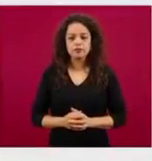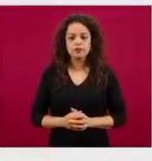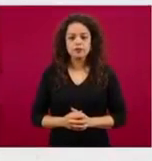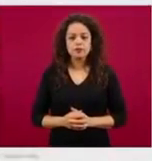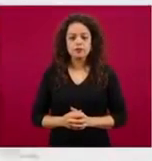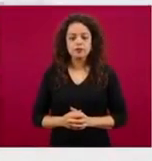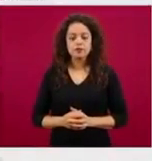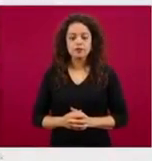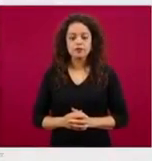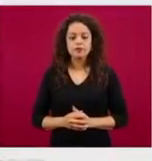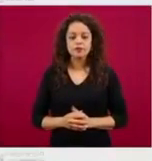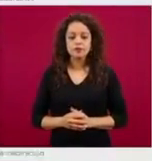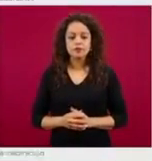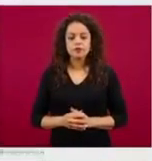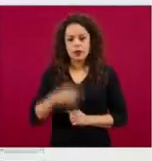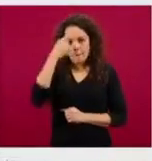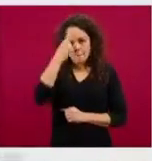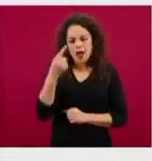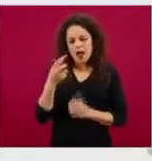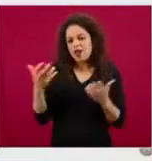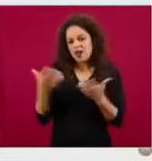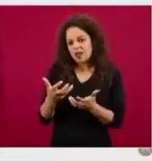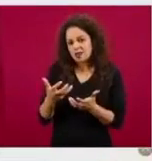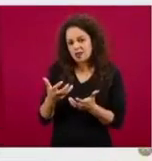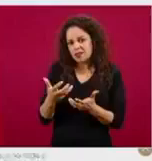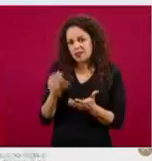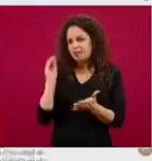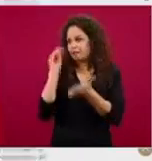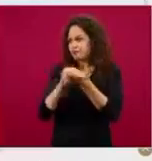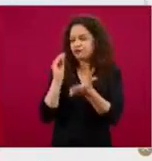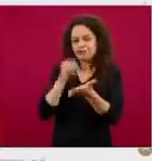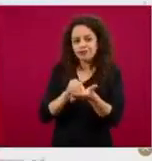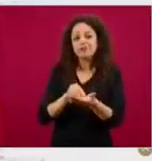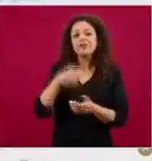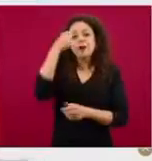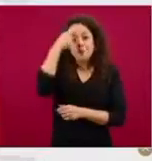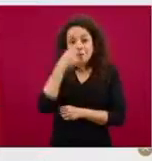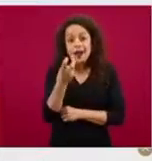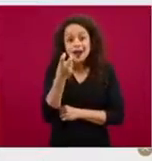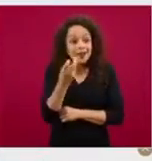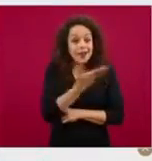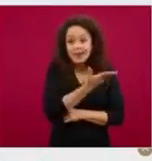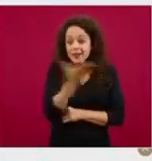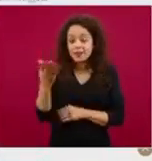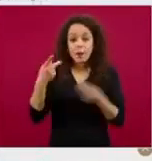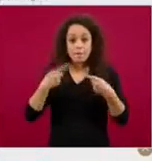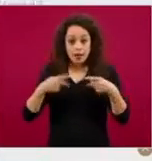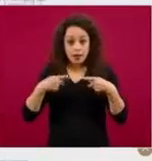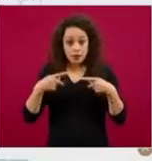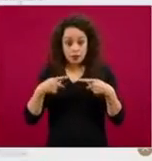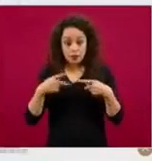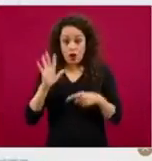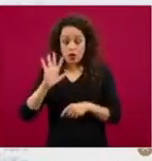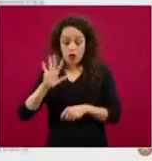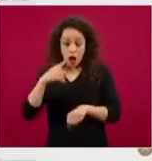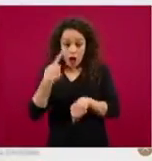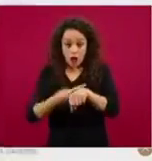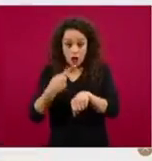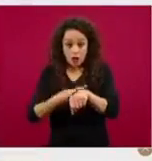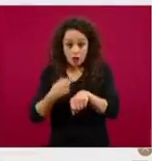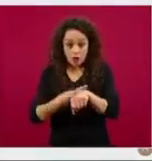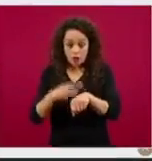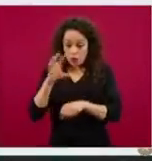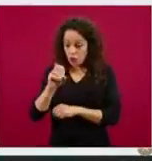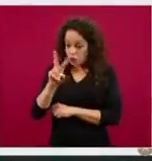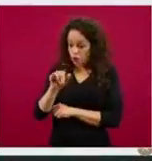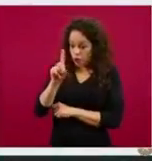que fueron hechos precisamente para eso, para personas que tuvieron COVID, hayan o no estado